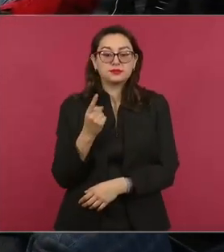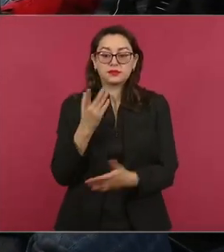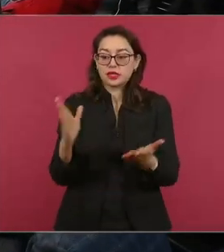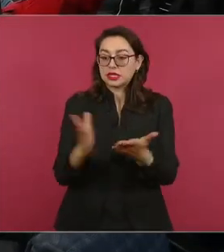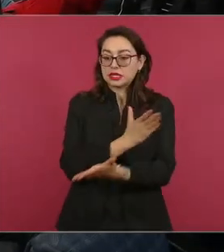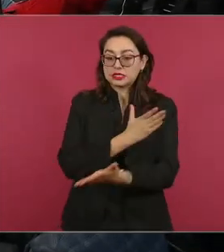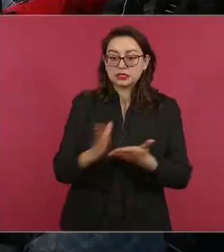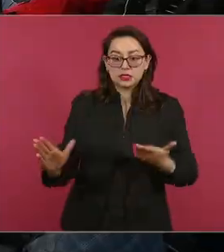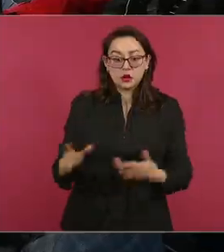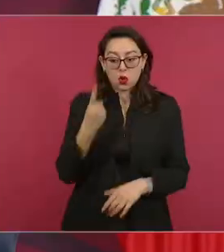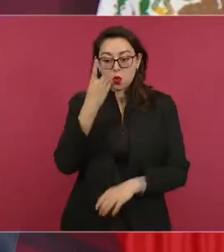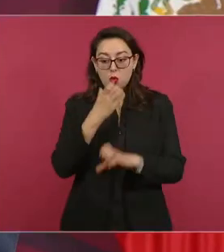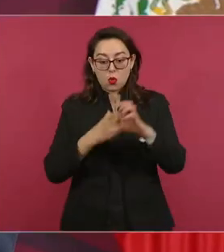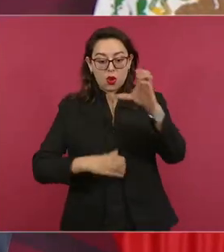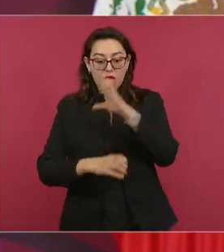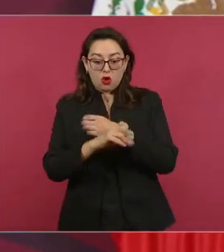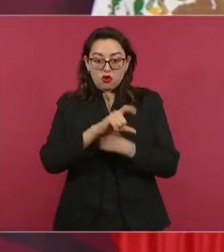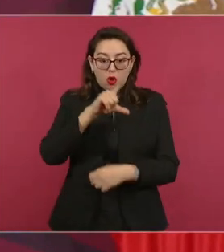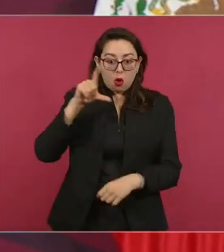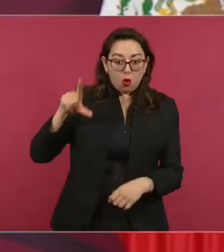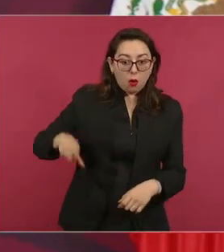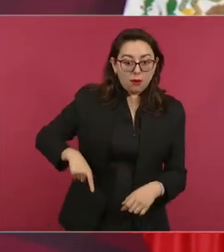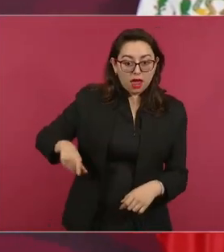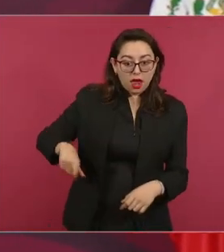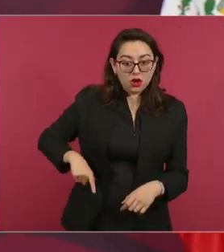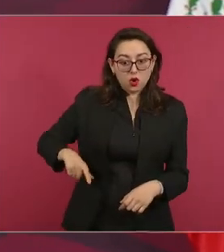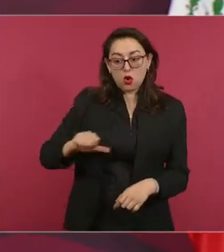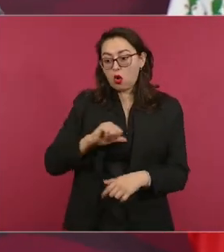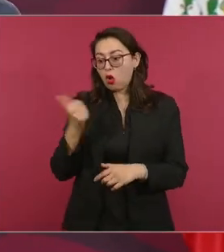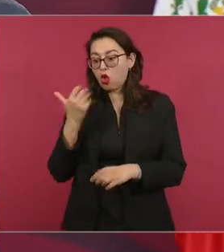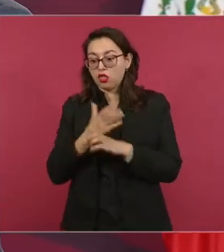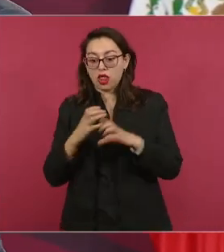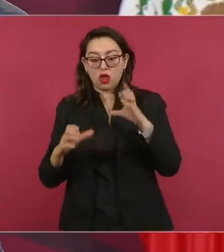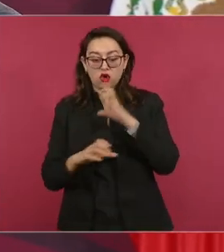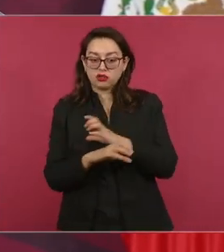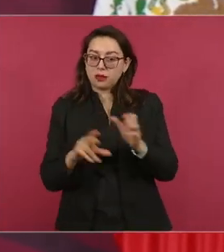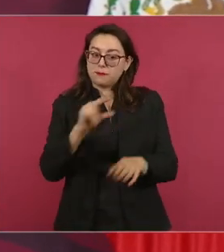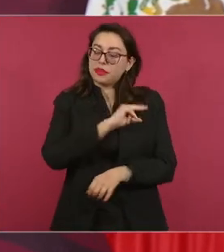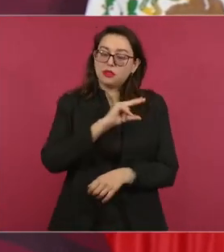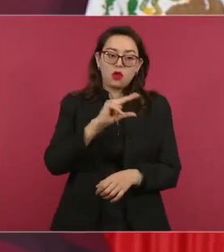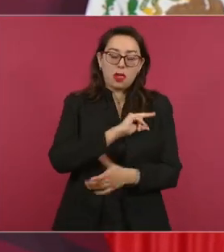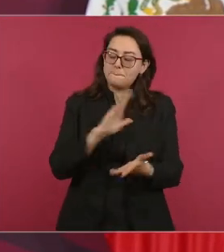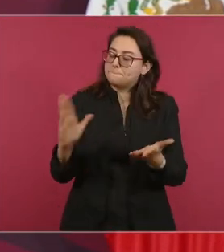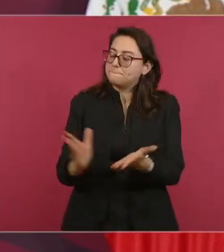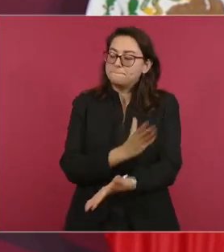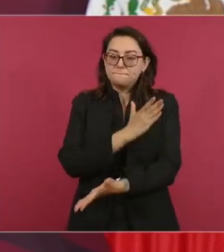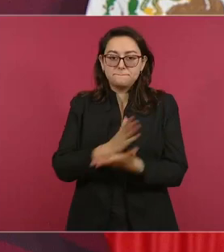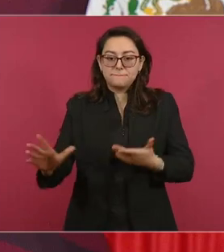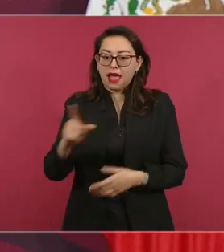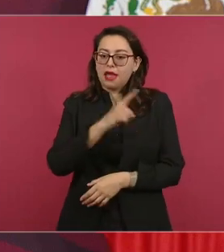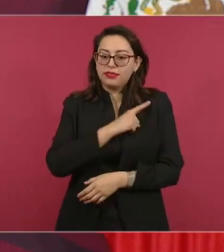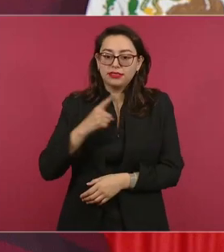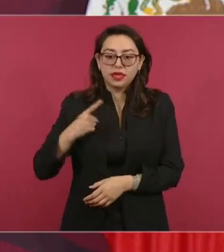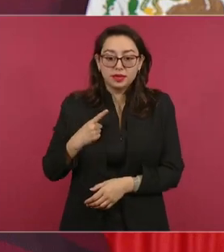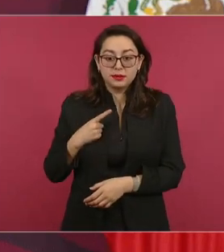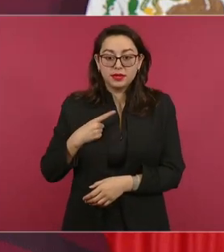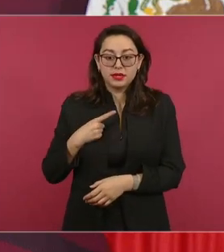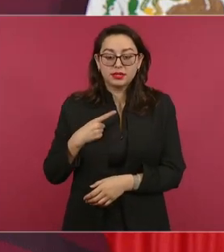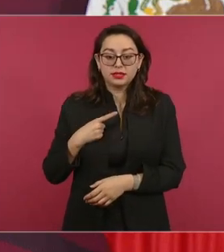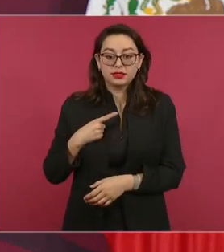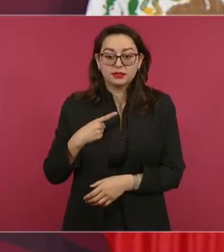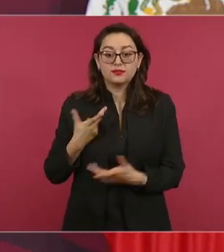el gobierno y otra cosa son los intereses particulares. Los